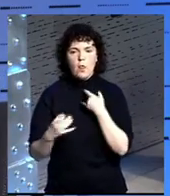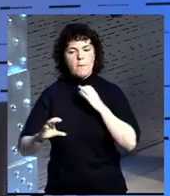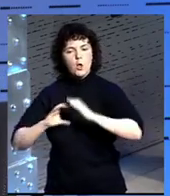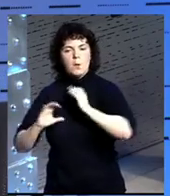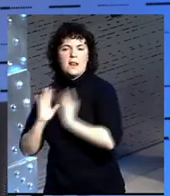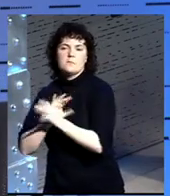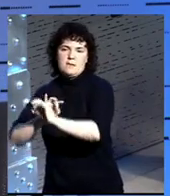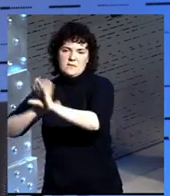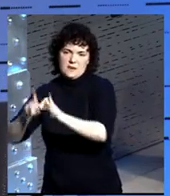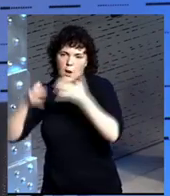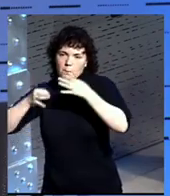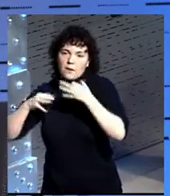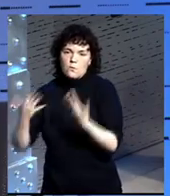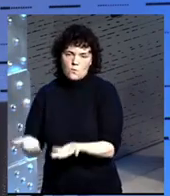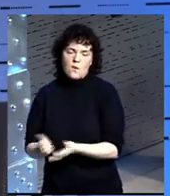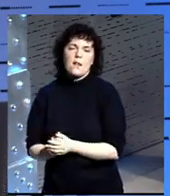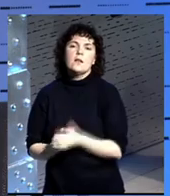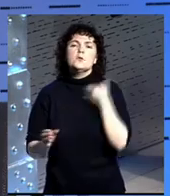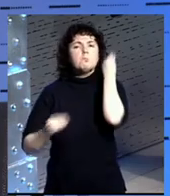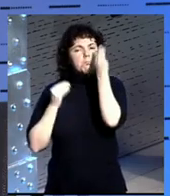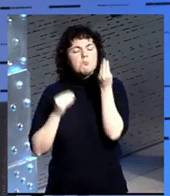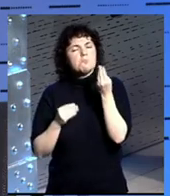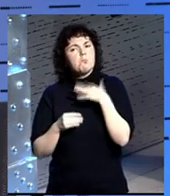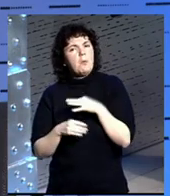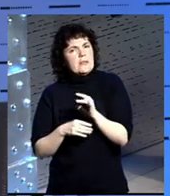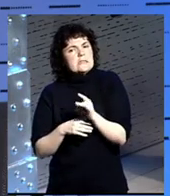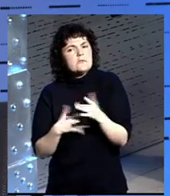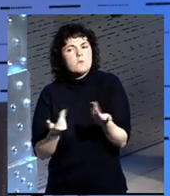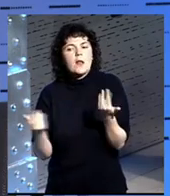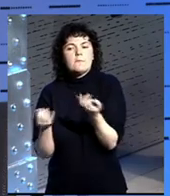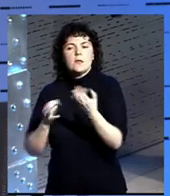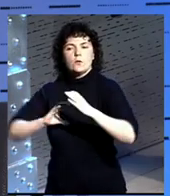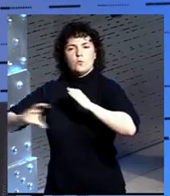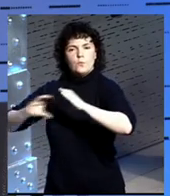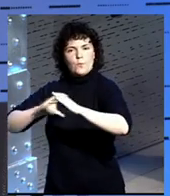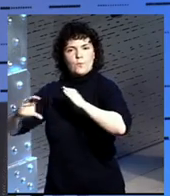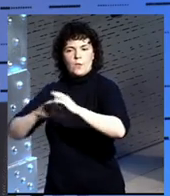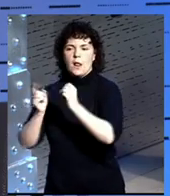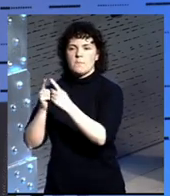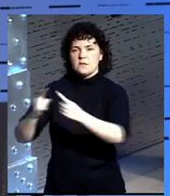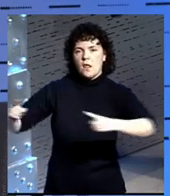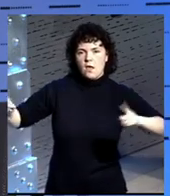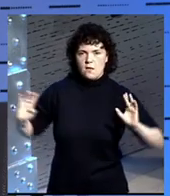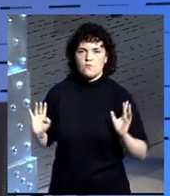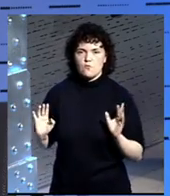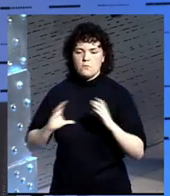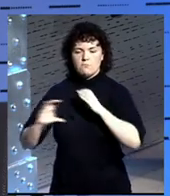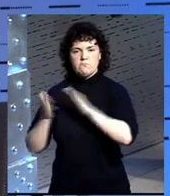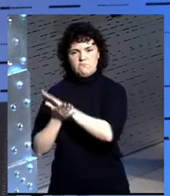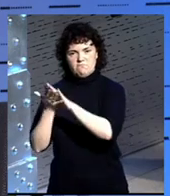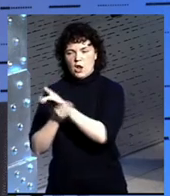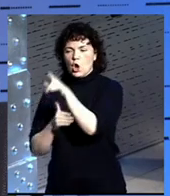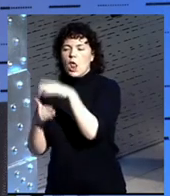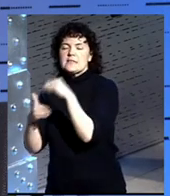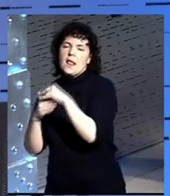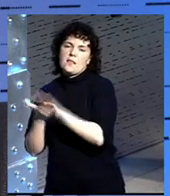riesgo. Yo lo que sí creo que va a pasar es que las conversaciones van a ser más largas, que vamos a hablar más con los